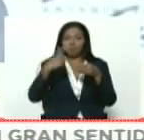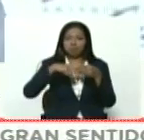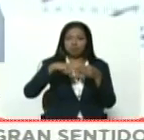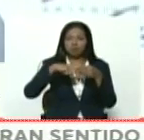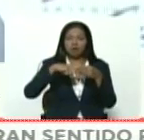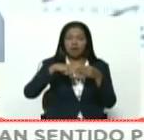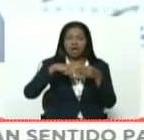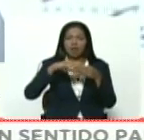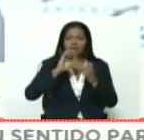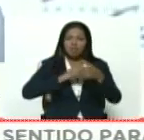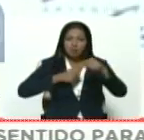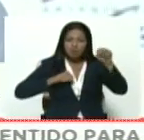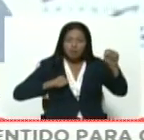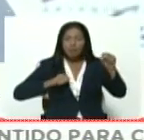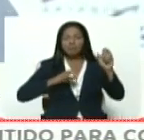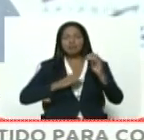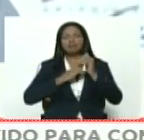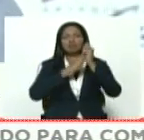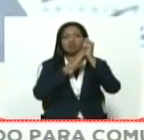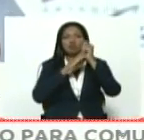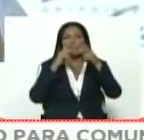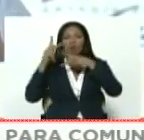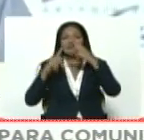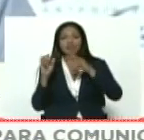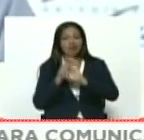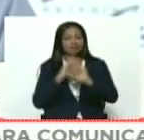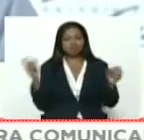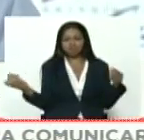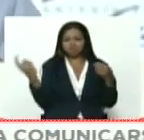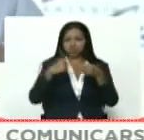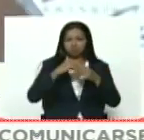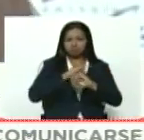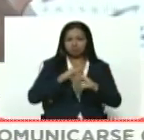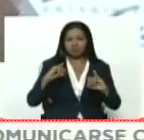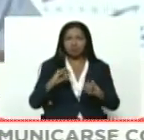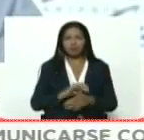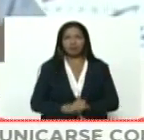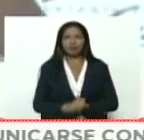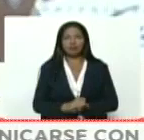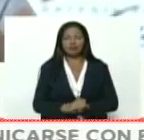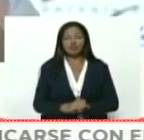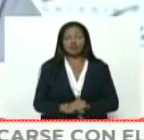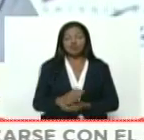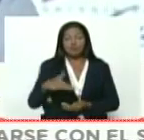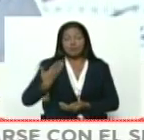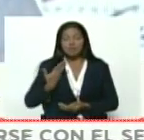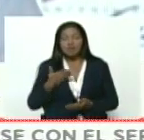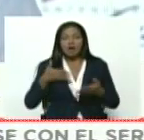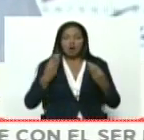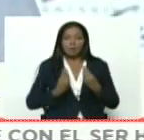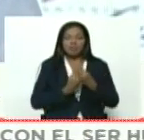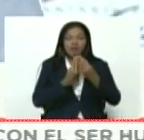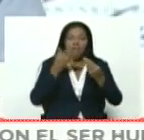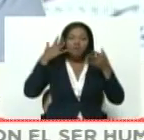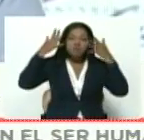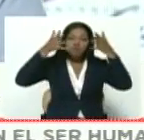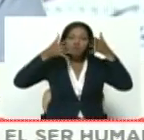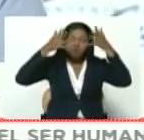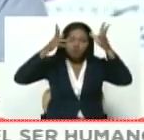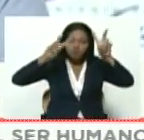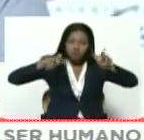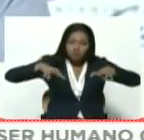diplomado de dirección política de manera inmediata. Eso permitiría, presidente, acompañar, formar,